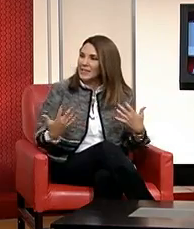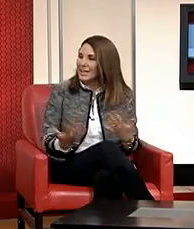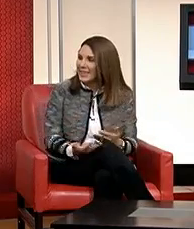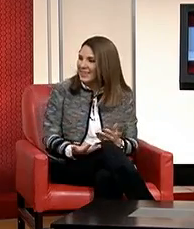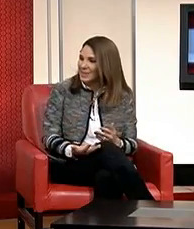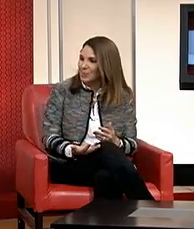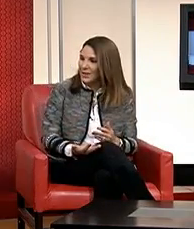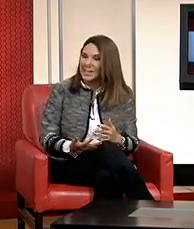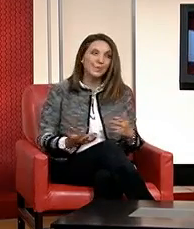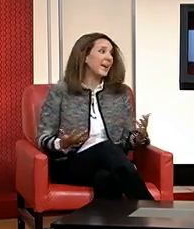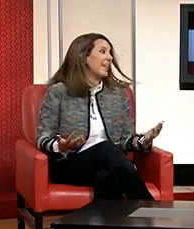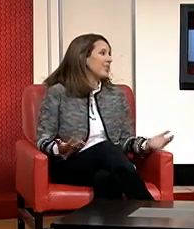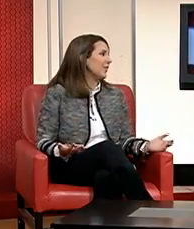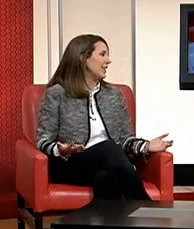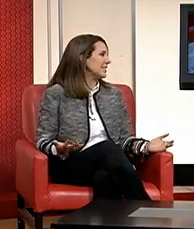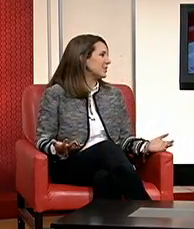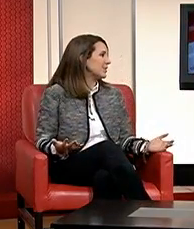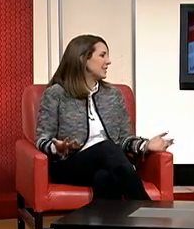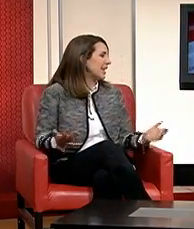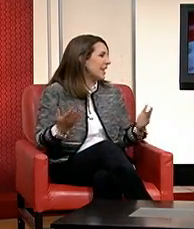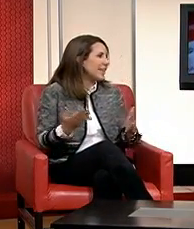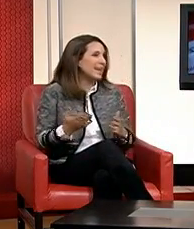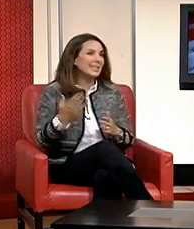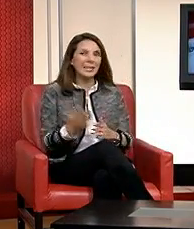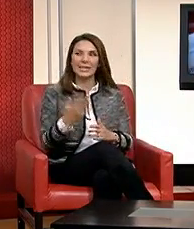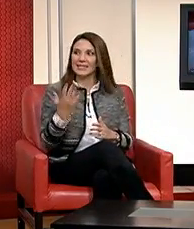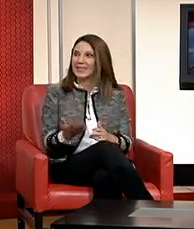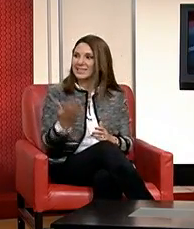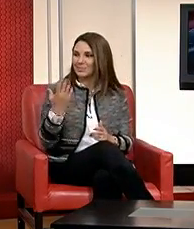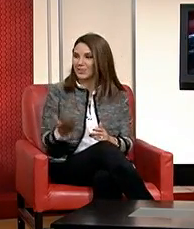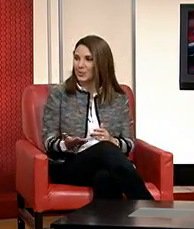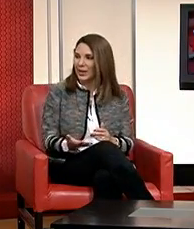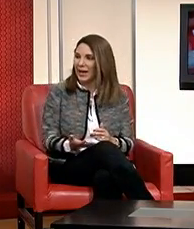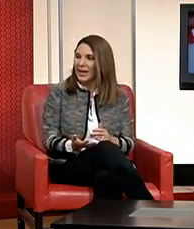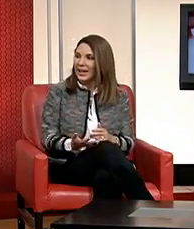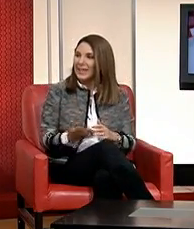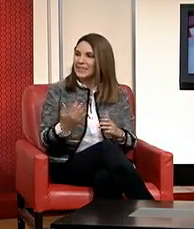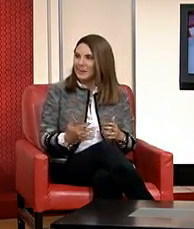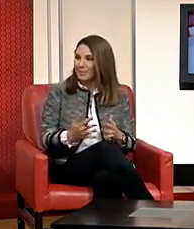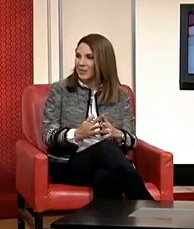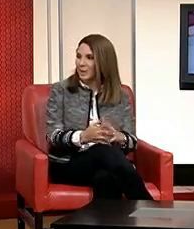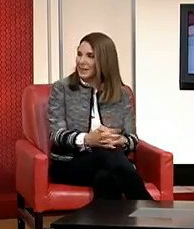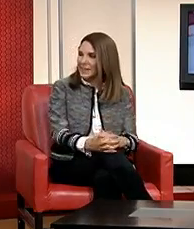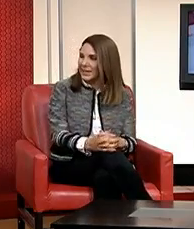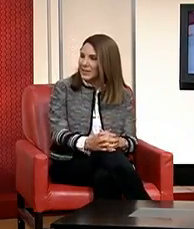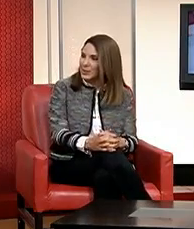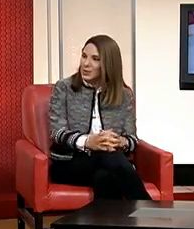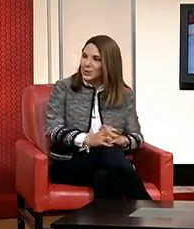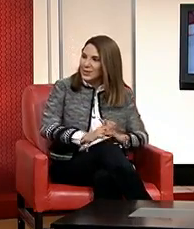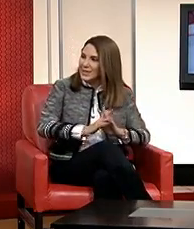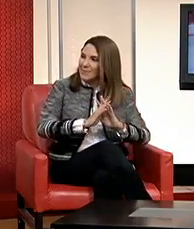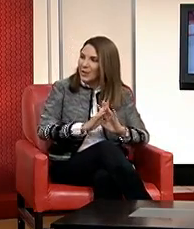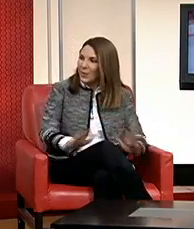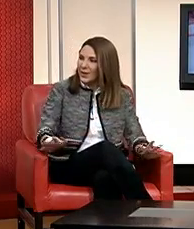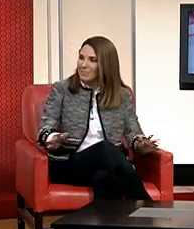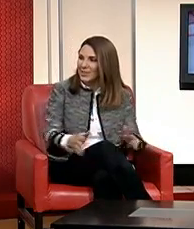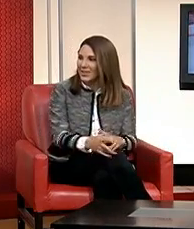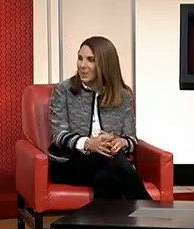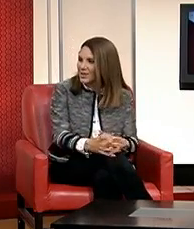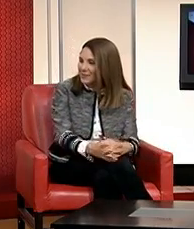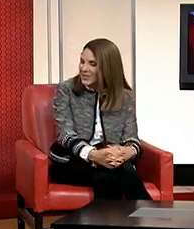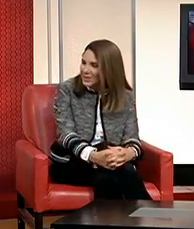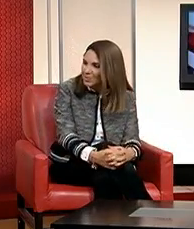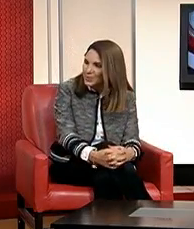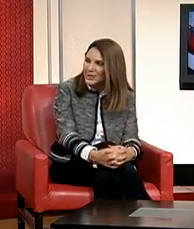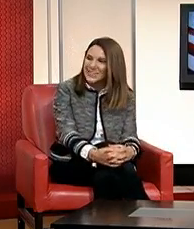como las líderes, porque las ven grandotas. Entonces dicen, ella es de las grandes de mi escuela y siempre los van a seguir. Entonces yo creo que es la mejor campaña.